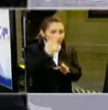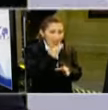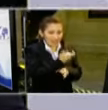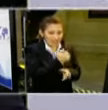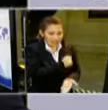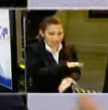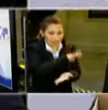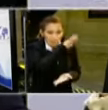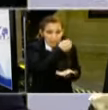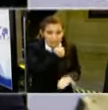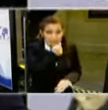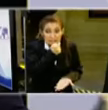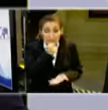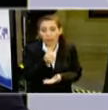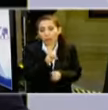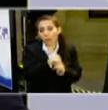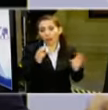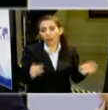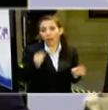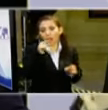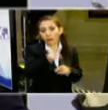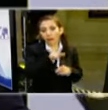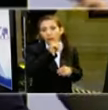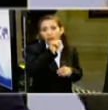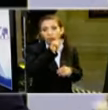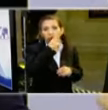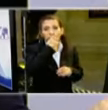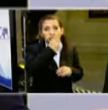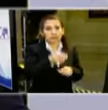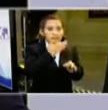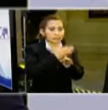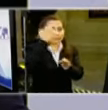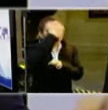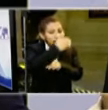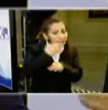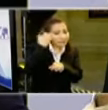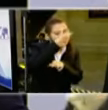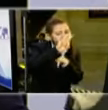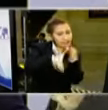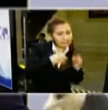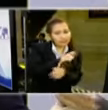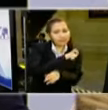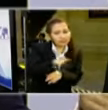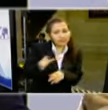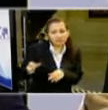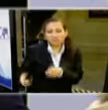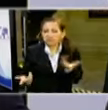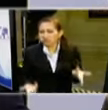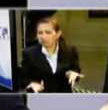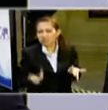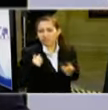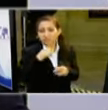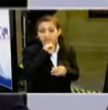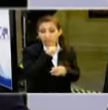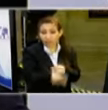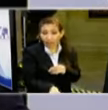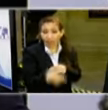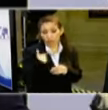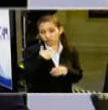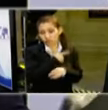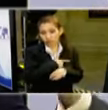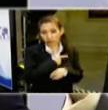cero. Obviamente, Laura, ahí es donde es el momento de evaluar todas estas aportaciones, que además me da